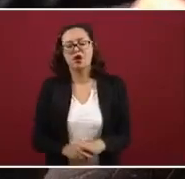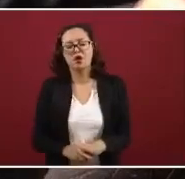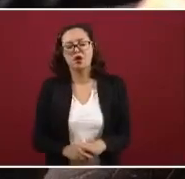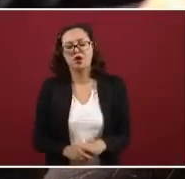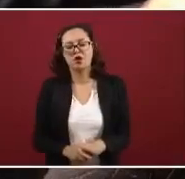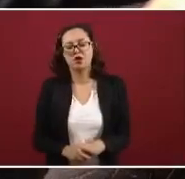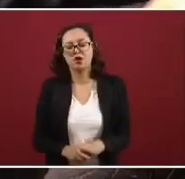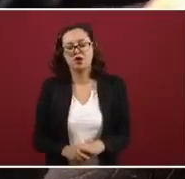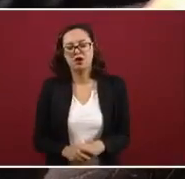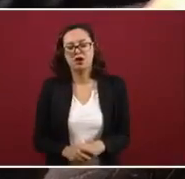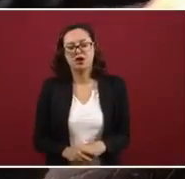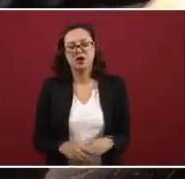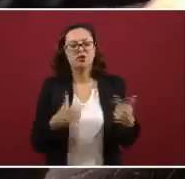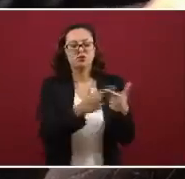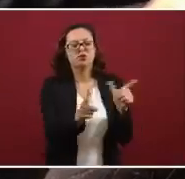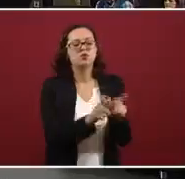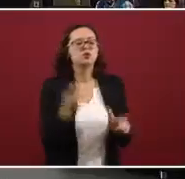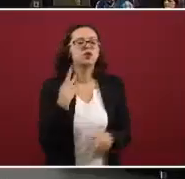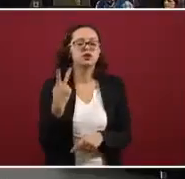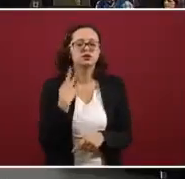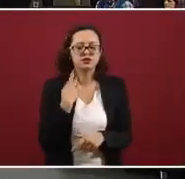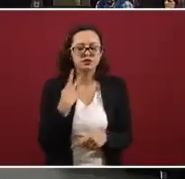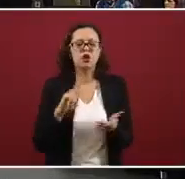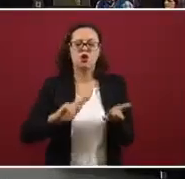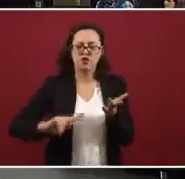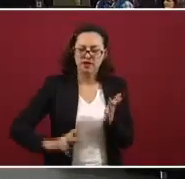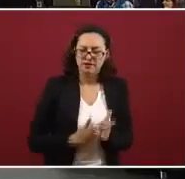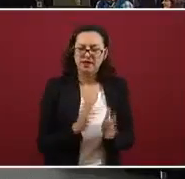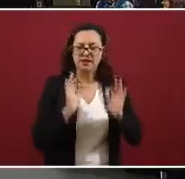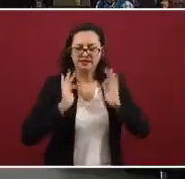de un partido? Despacito.